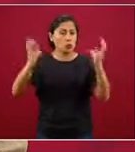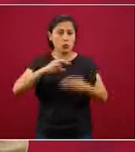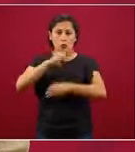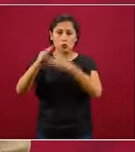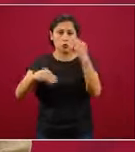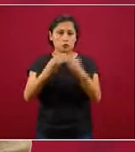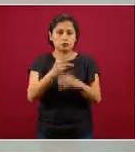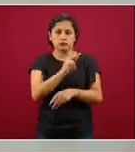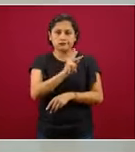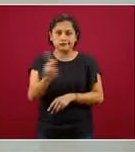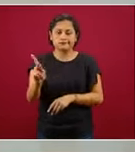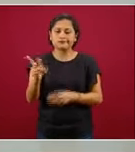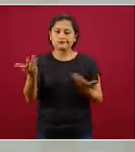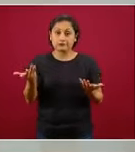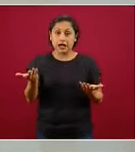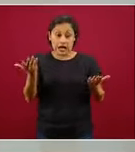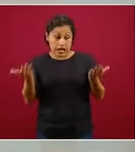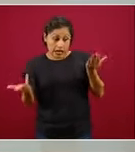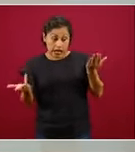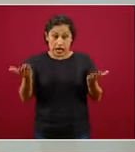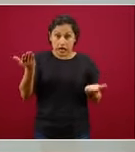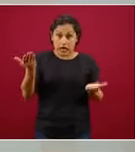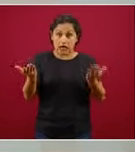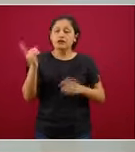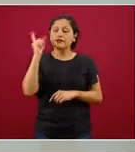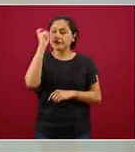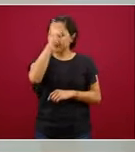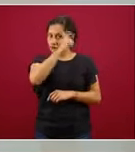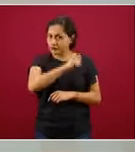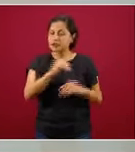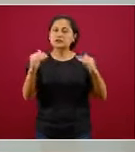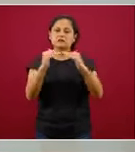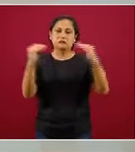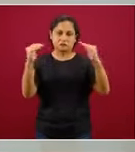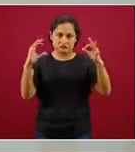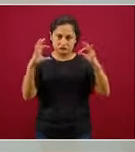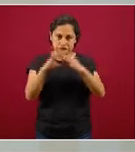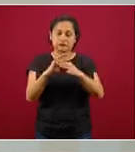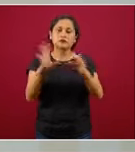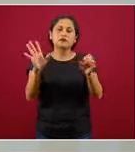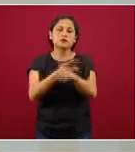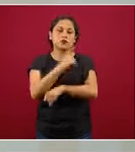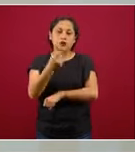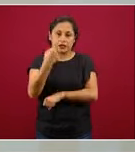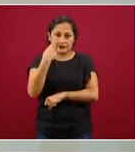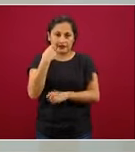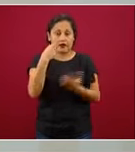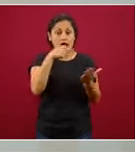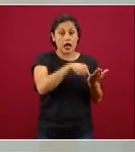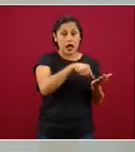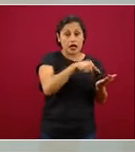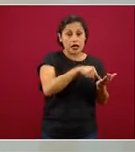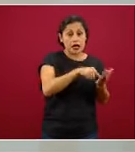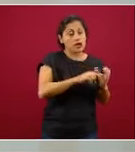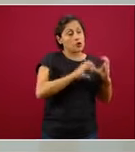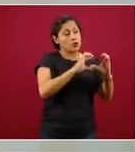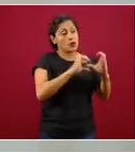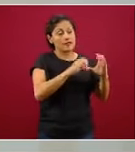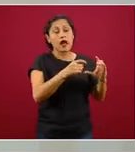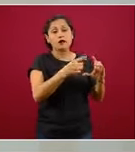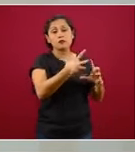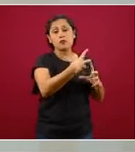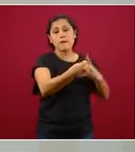fáciles de reconciliar porque las intervenciones necesarias para disminuir la velocidad de los contagios y